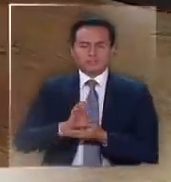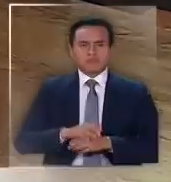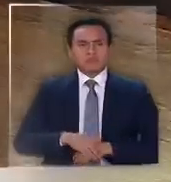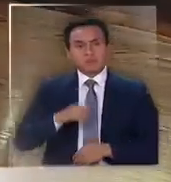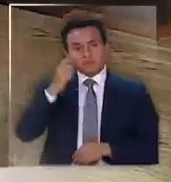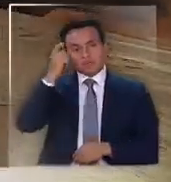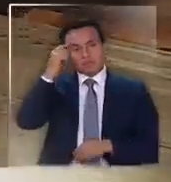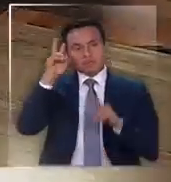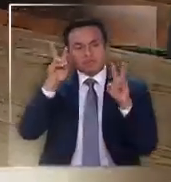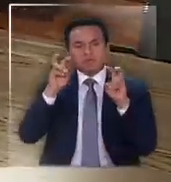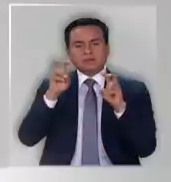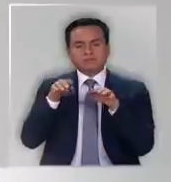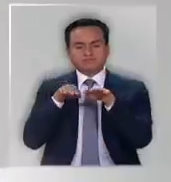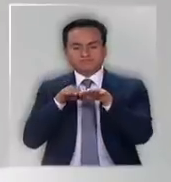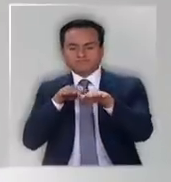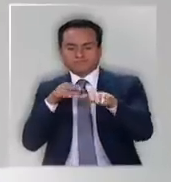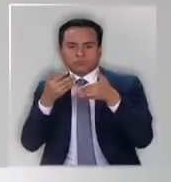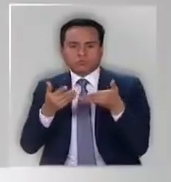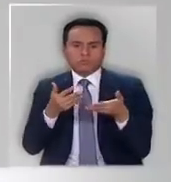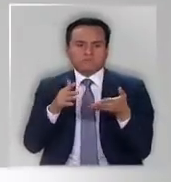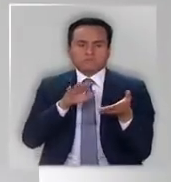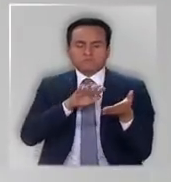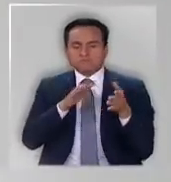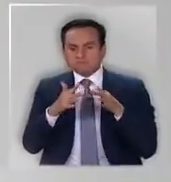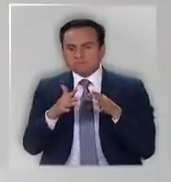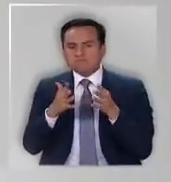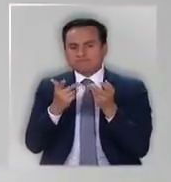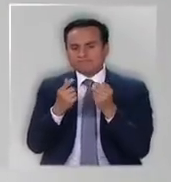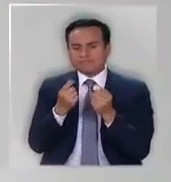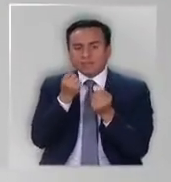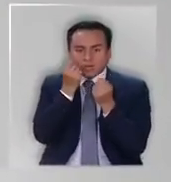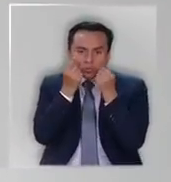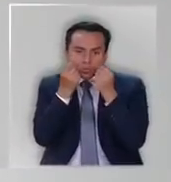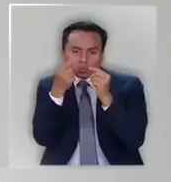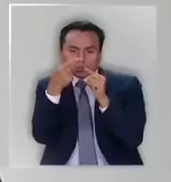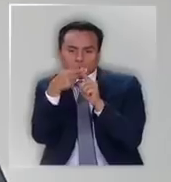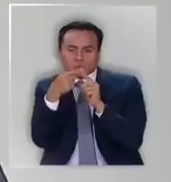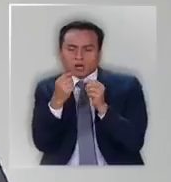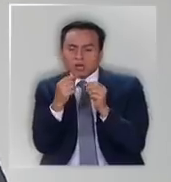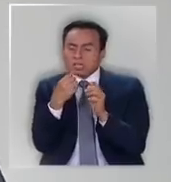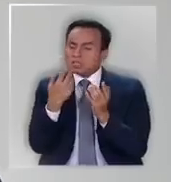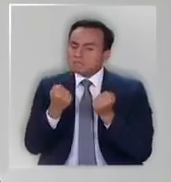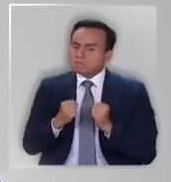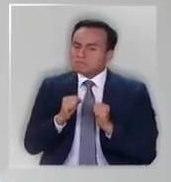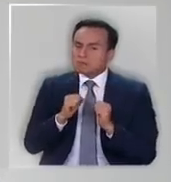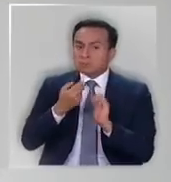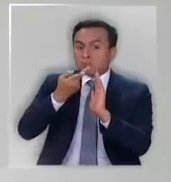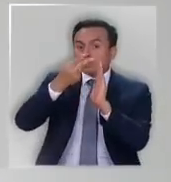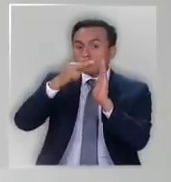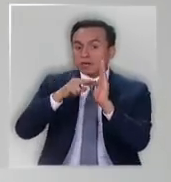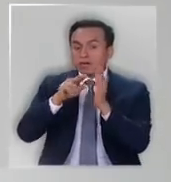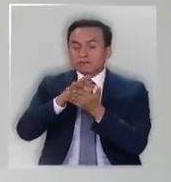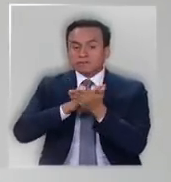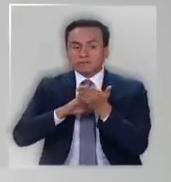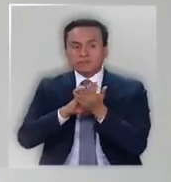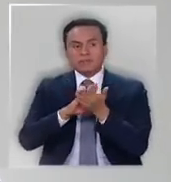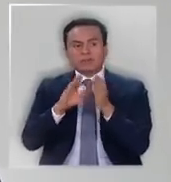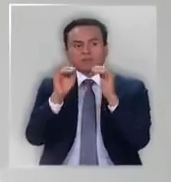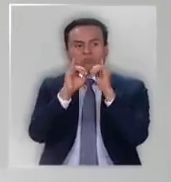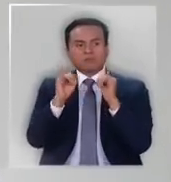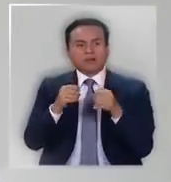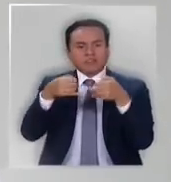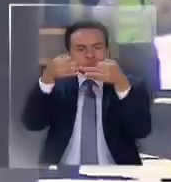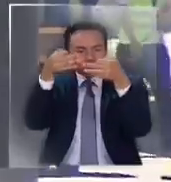rentabilidad social con los niveles de congestión de hoy día debe estar dando ya números azules y atractivos. Si hay que modificar la fórmula de